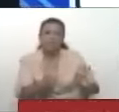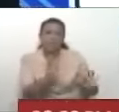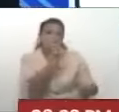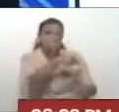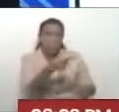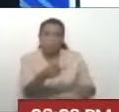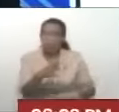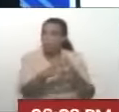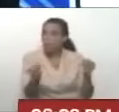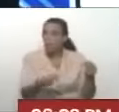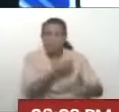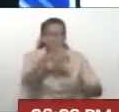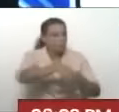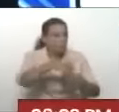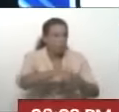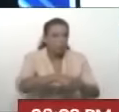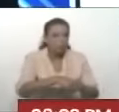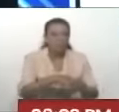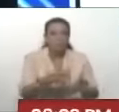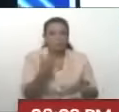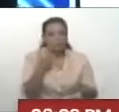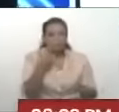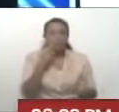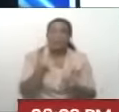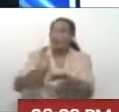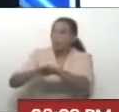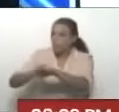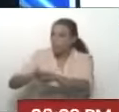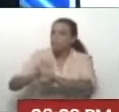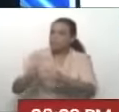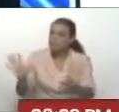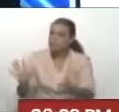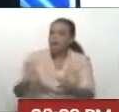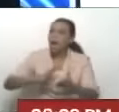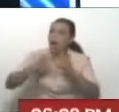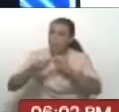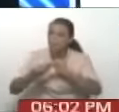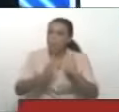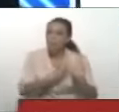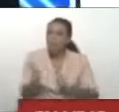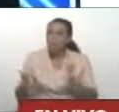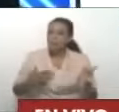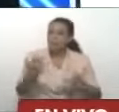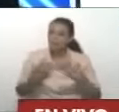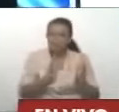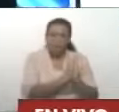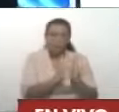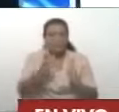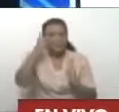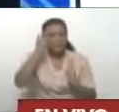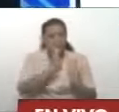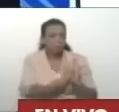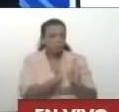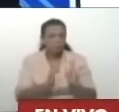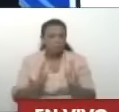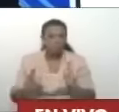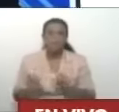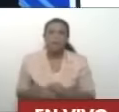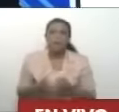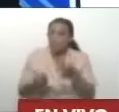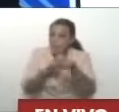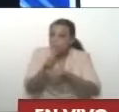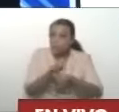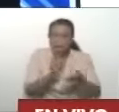van a realizar elecciones, se ha convocado a la configuración de este consejo de varios sectores para